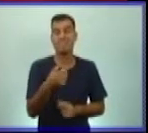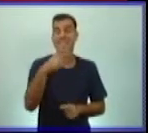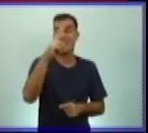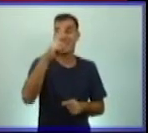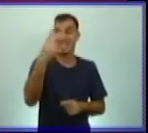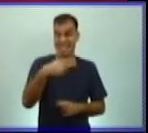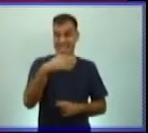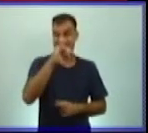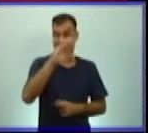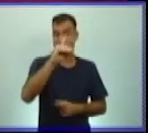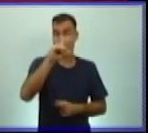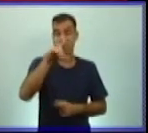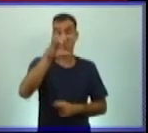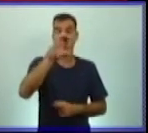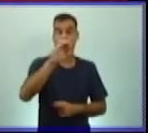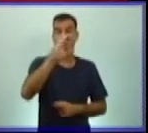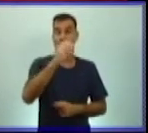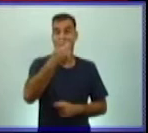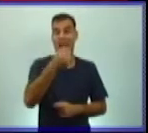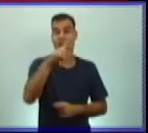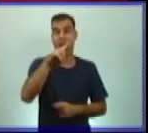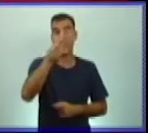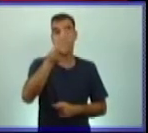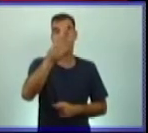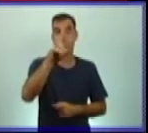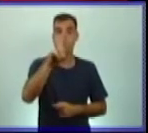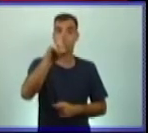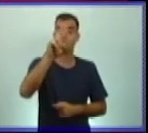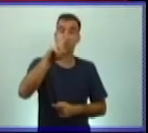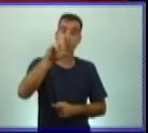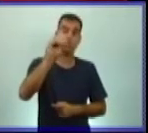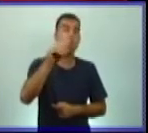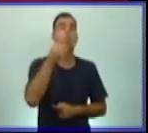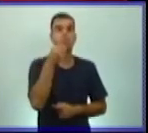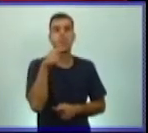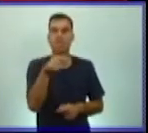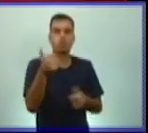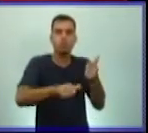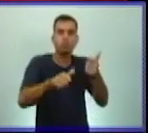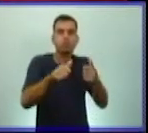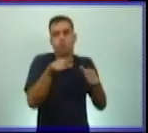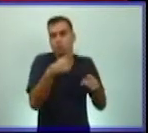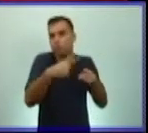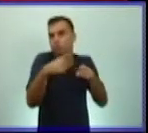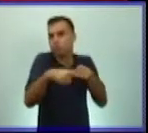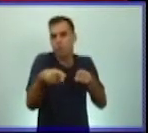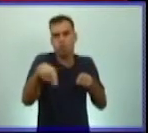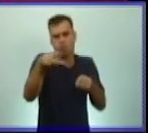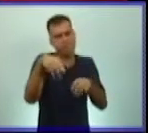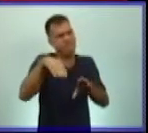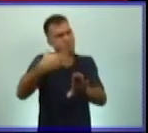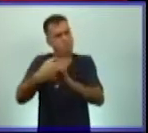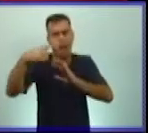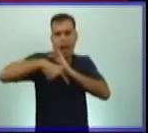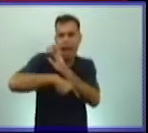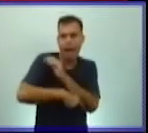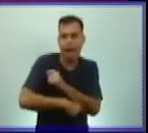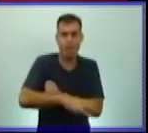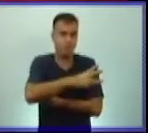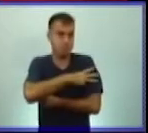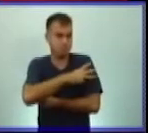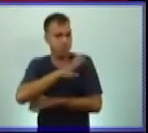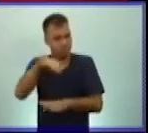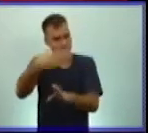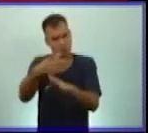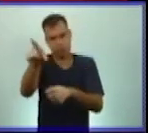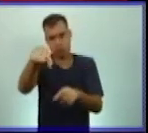sustancias moleculares, son sustancias orgánicas que ustedes van a profundizar en el preuniversitario. Pero estas sustancias,